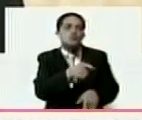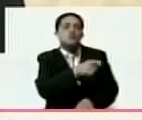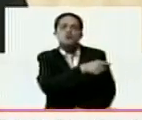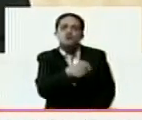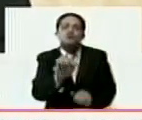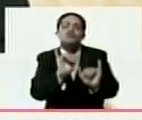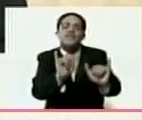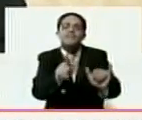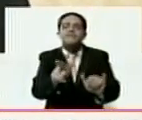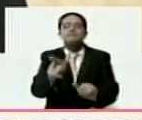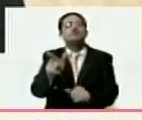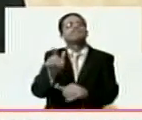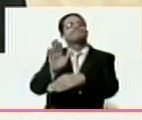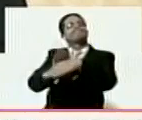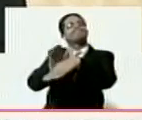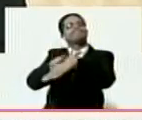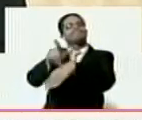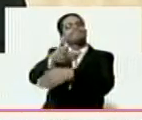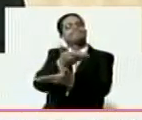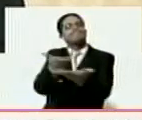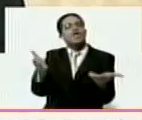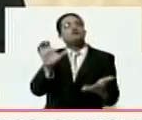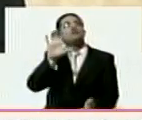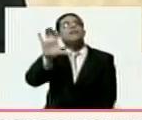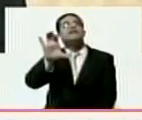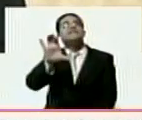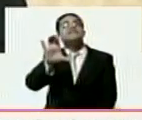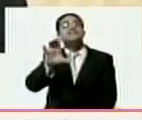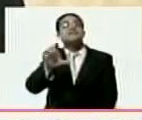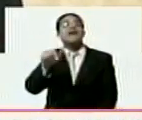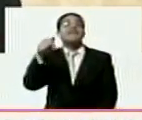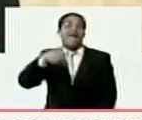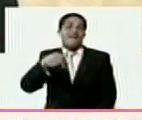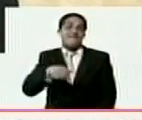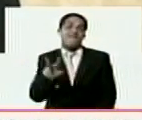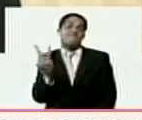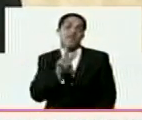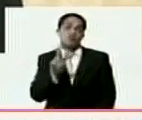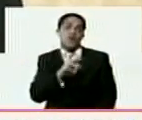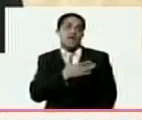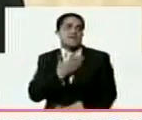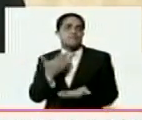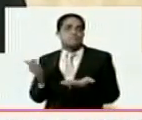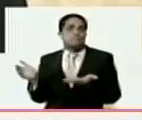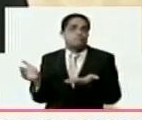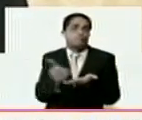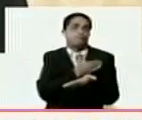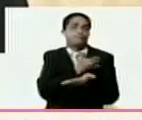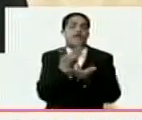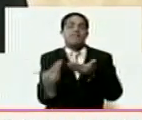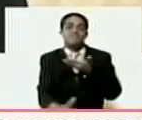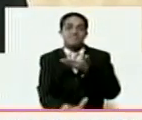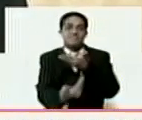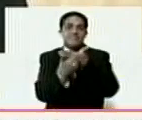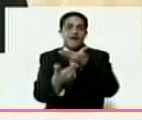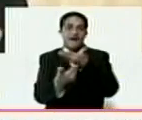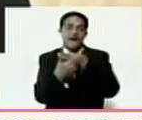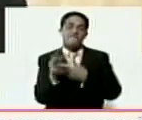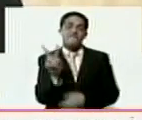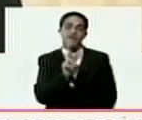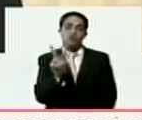pueblo de nuevo cómo se está configurando este ataque contra la República Bolivariana de